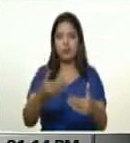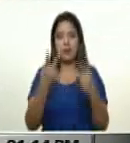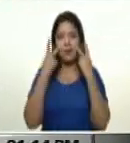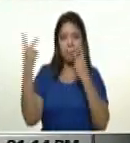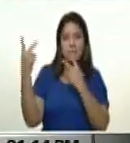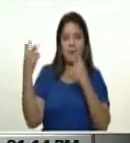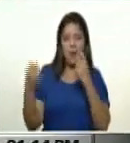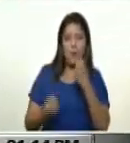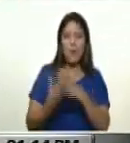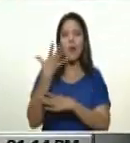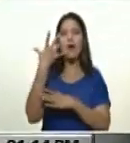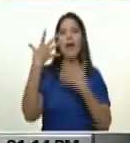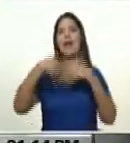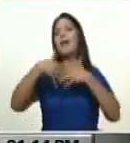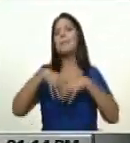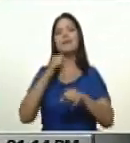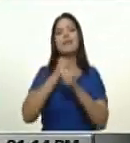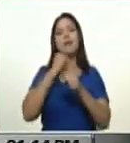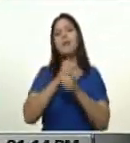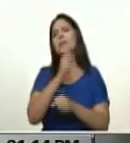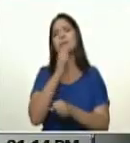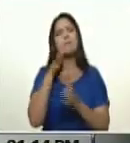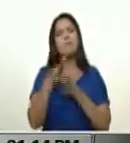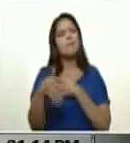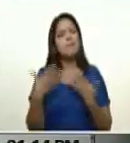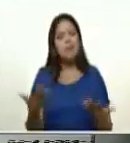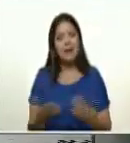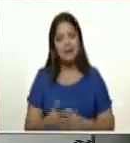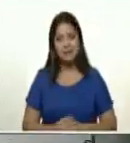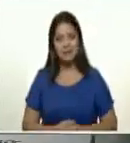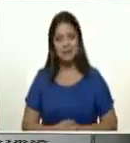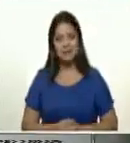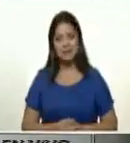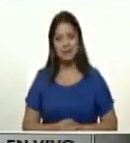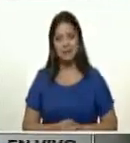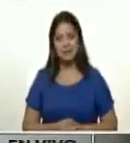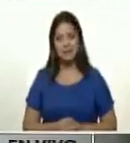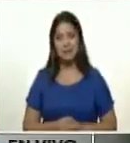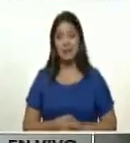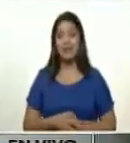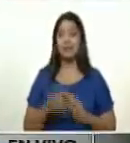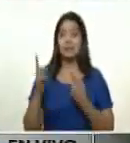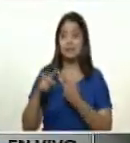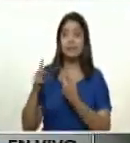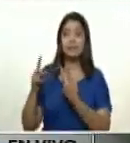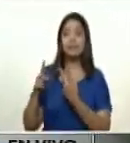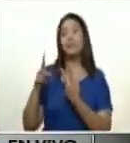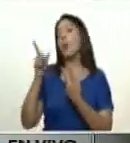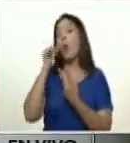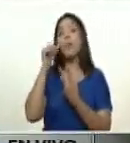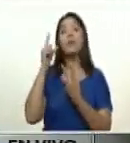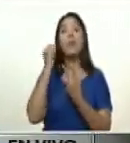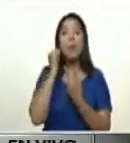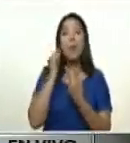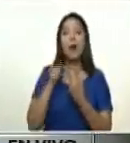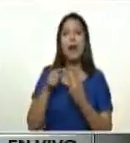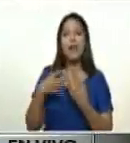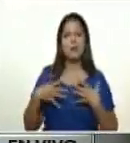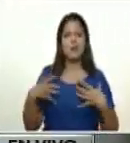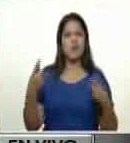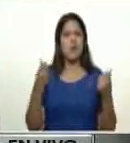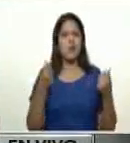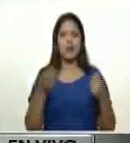milagro. La empresa produciendo, ¿para qué? Para que Hernán y Jenny sean multimillonarios.